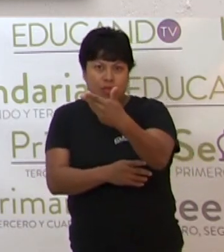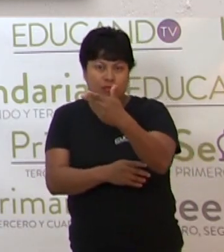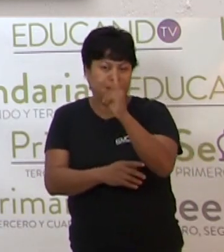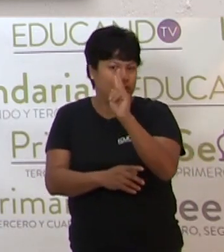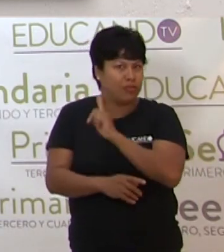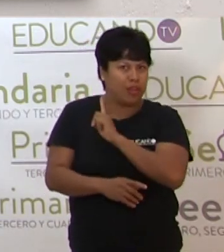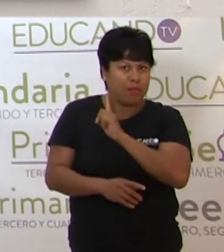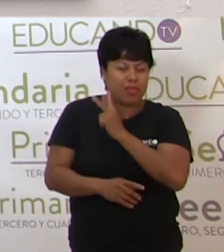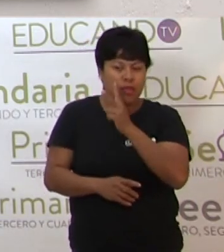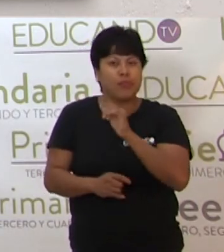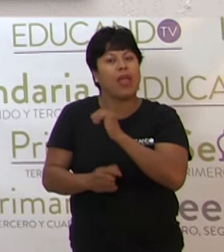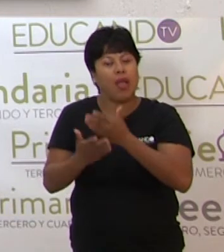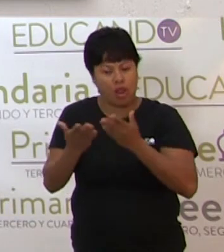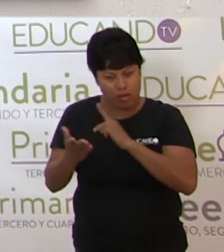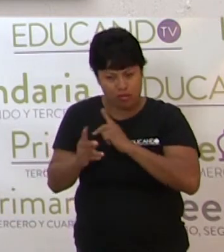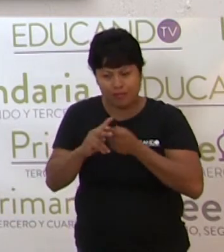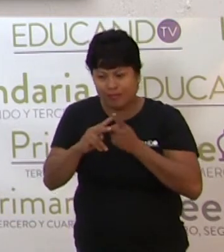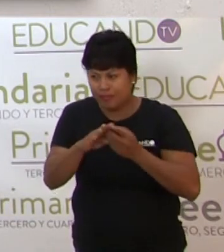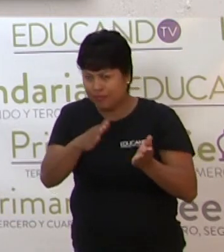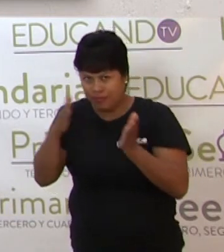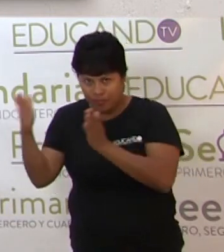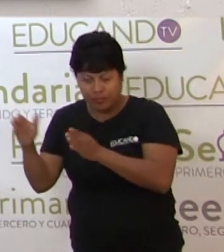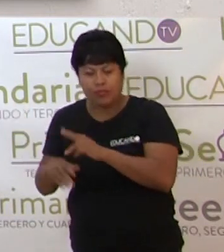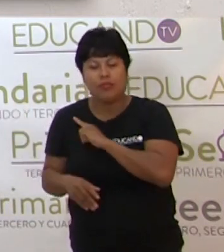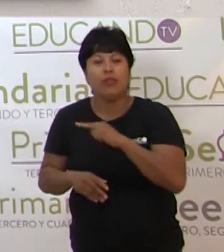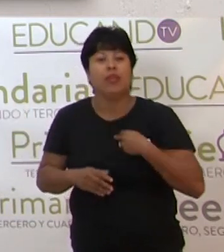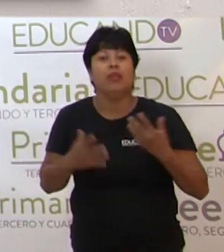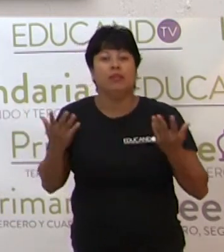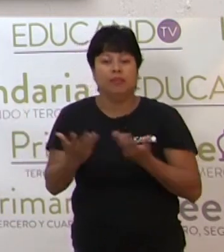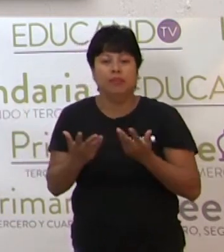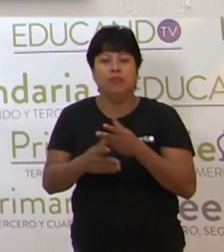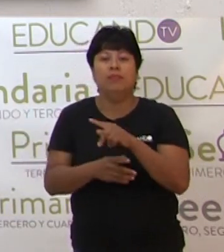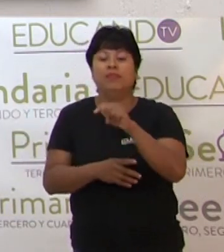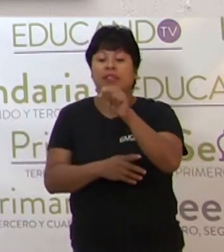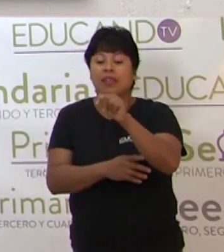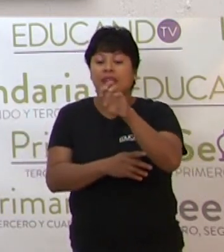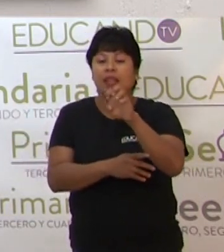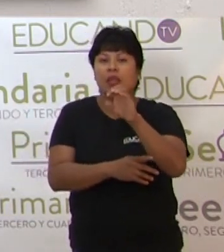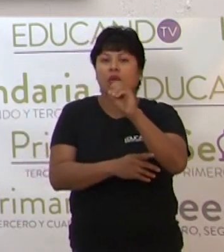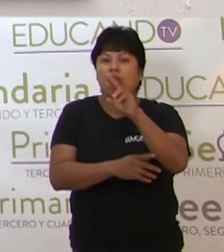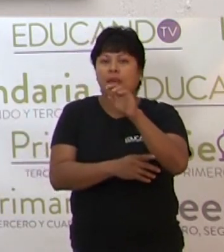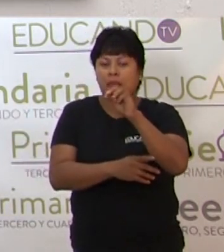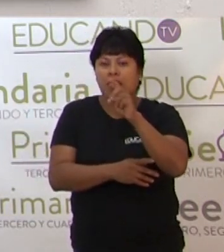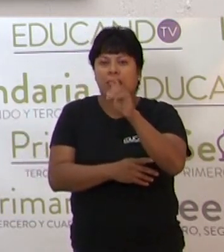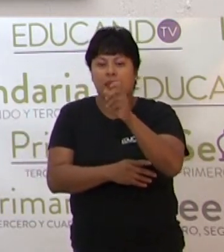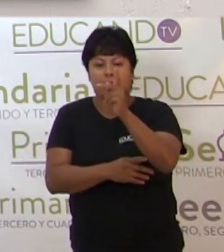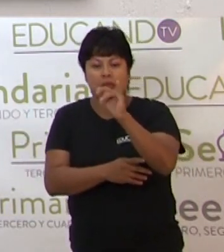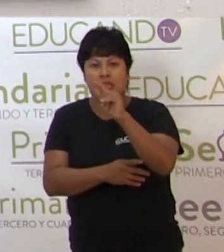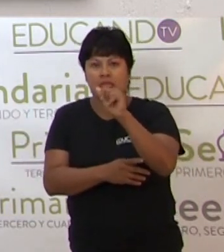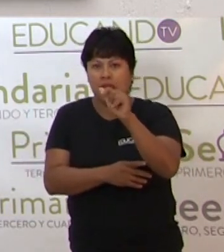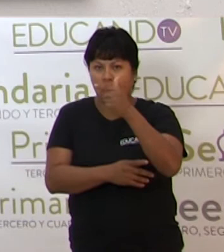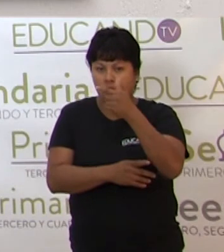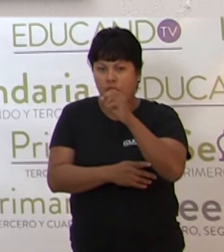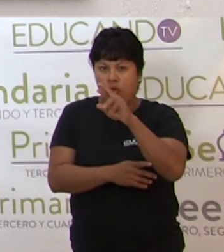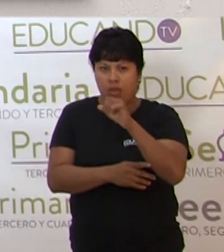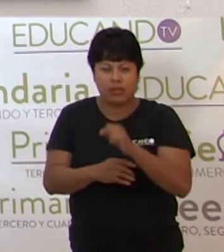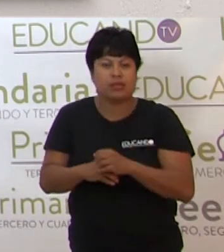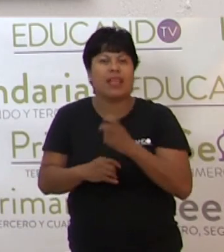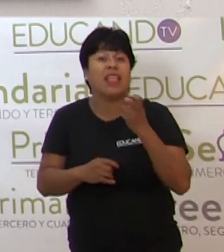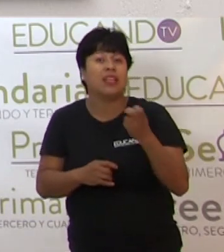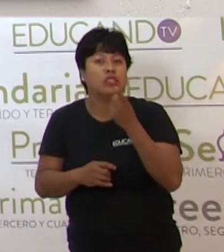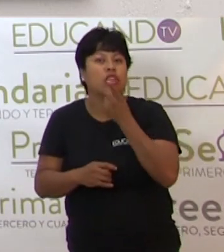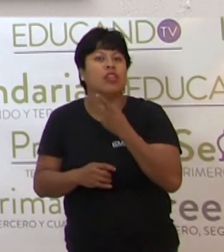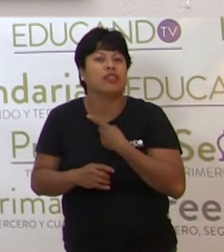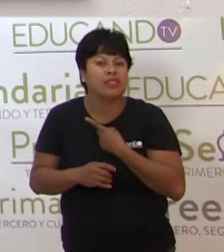a calcular el otro cateto. Vamos a aplicar el teorema de Pitágoras. El teorema de Pitágoras nos